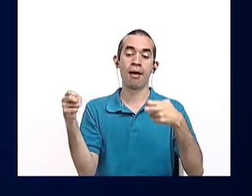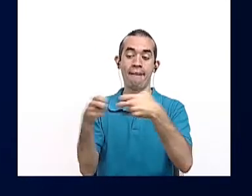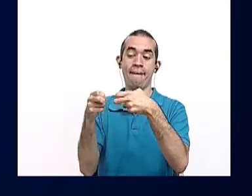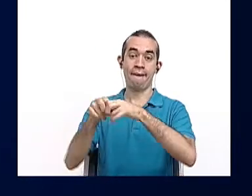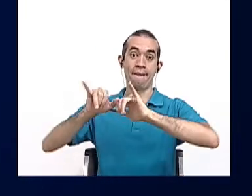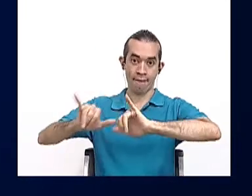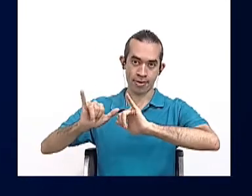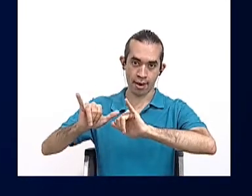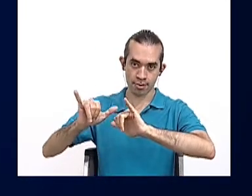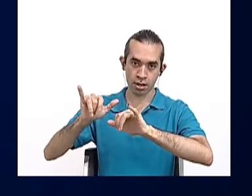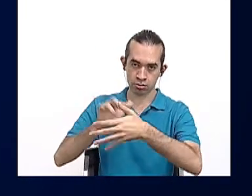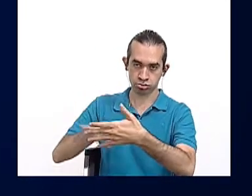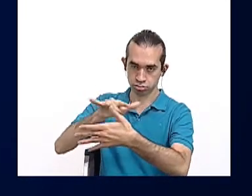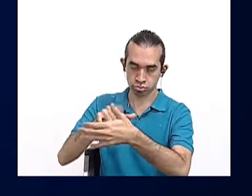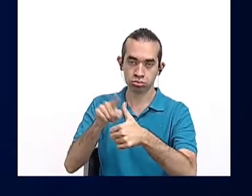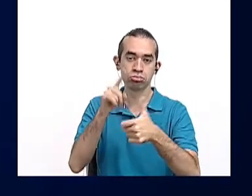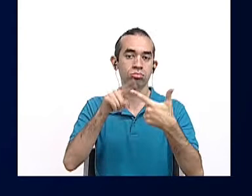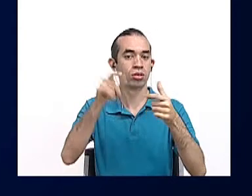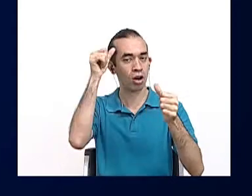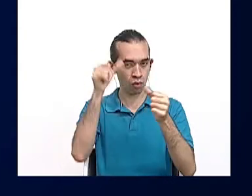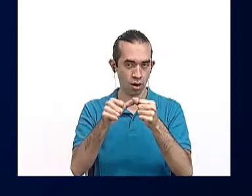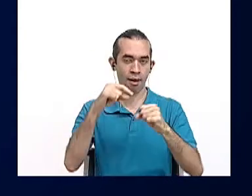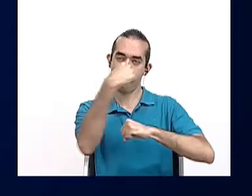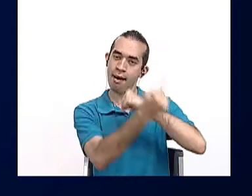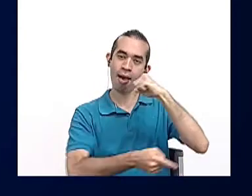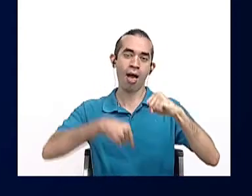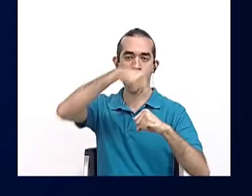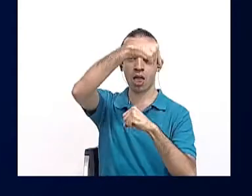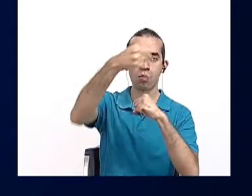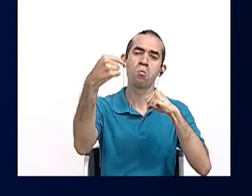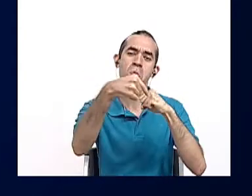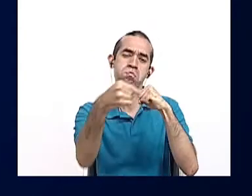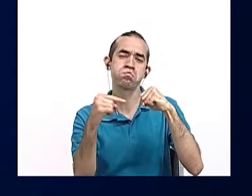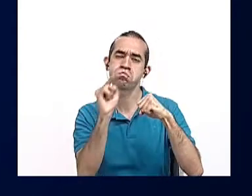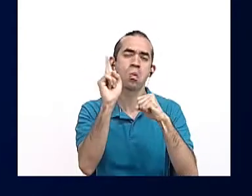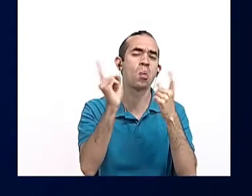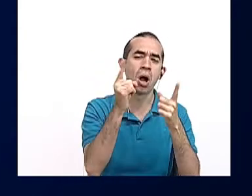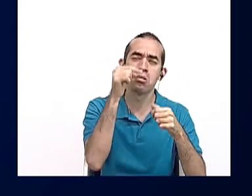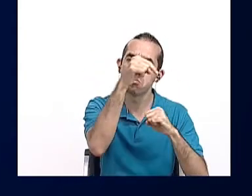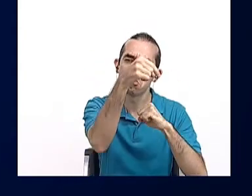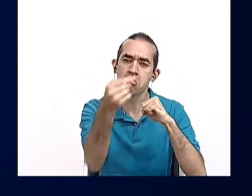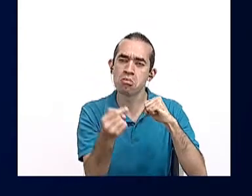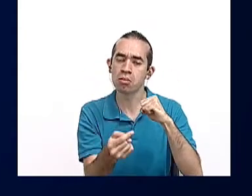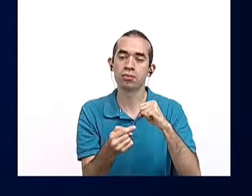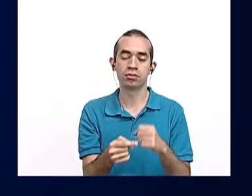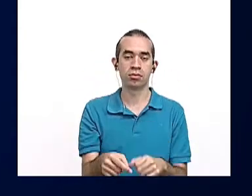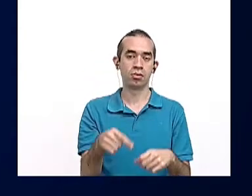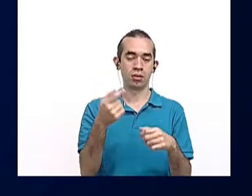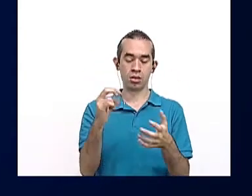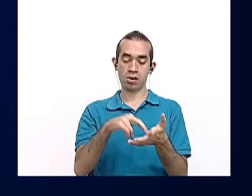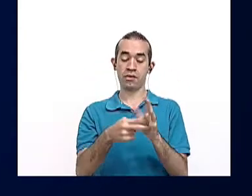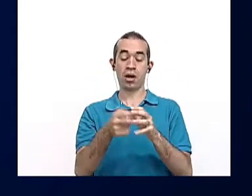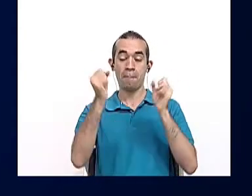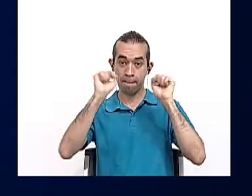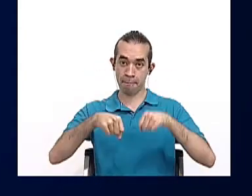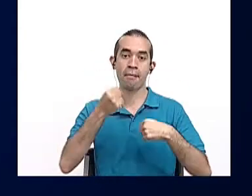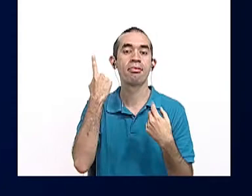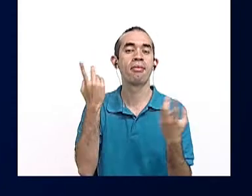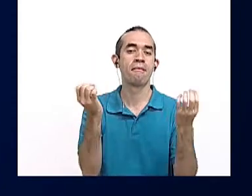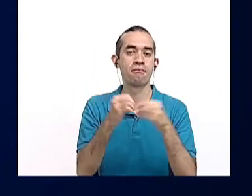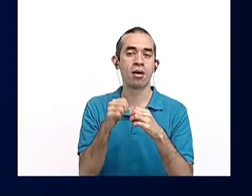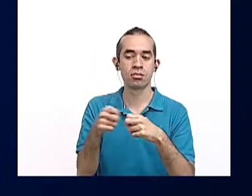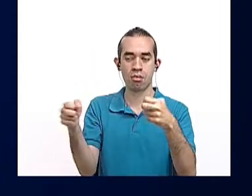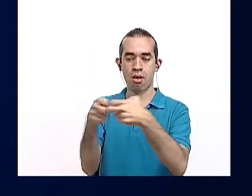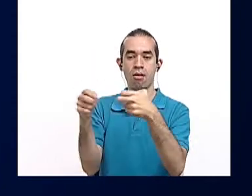electrostática, recordar las partes del átomo, las partículas subatómicas, para ir comprendiendo un poco más sobre la electricidad